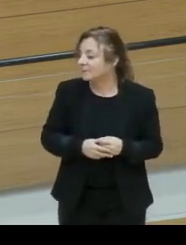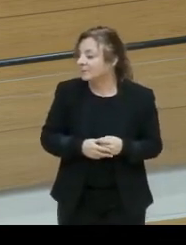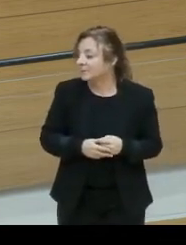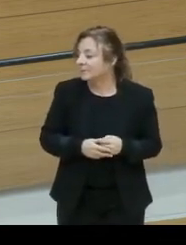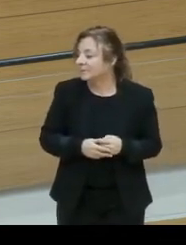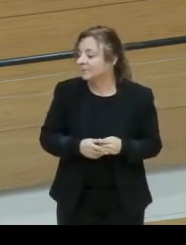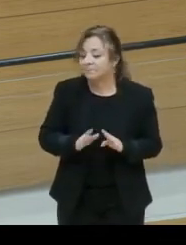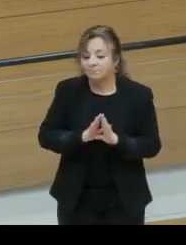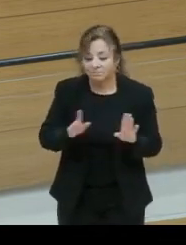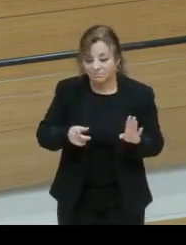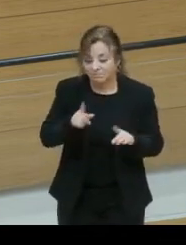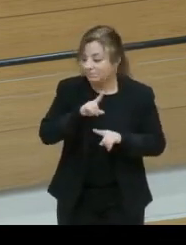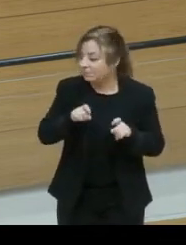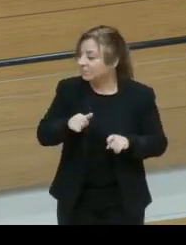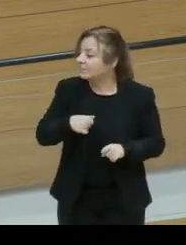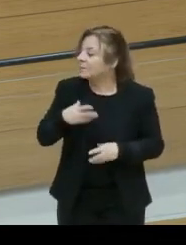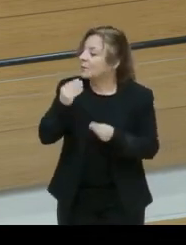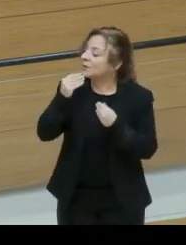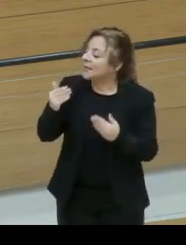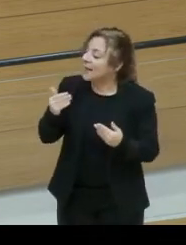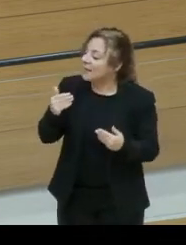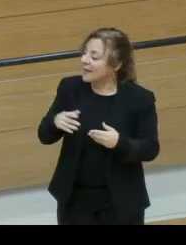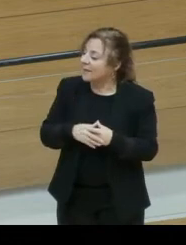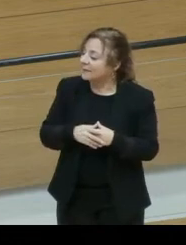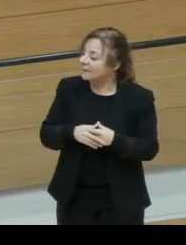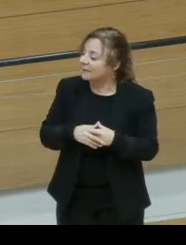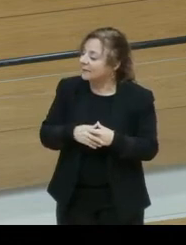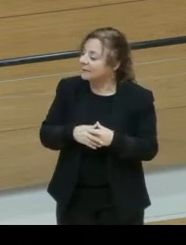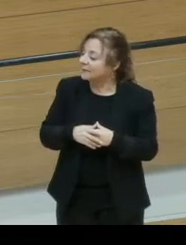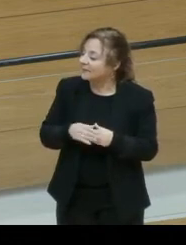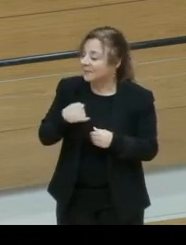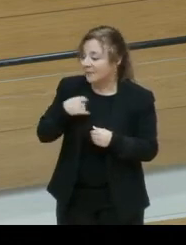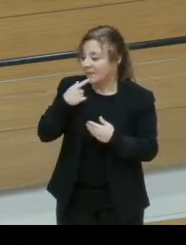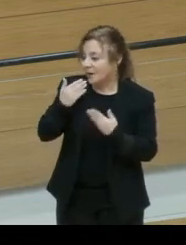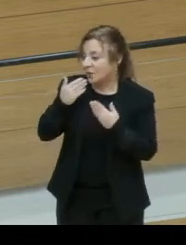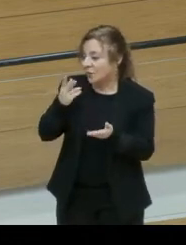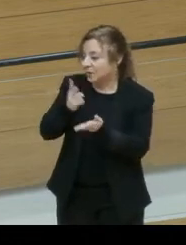Ninguna más, ¿no? Pues muchas gracias. gracias. Darte de nuevo la